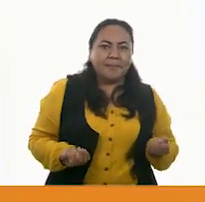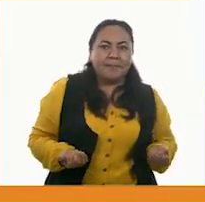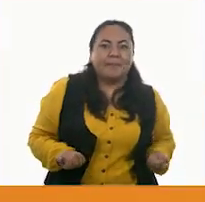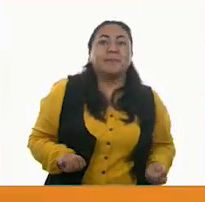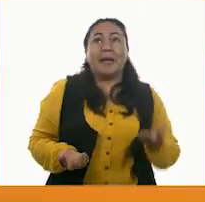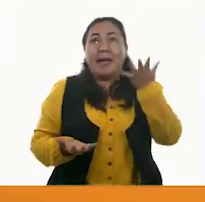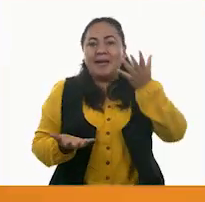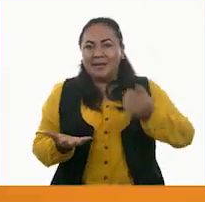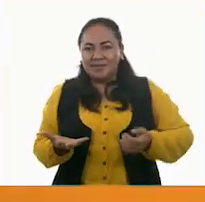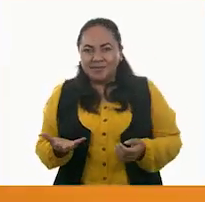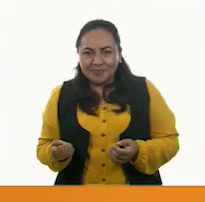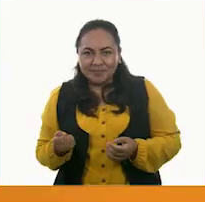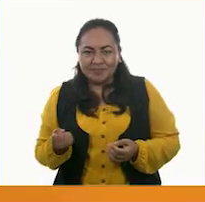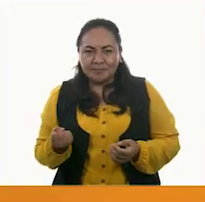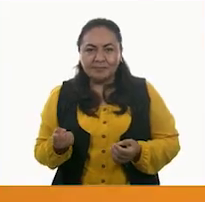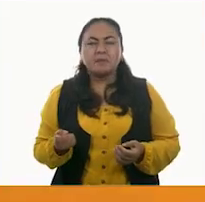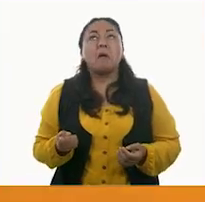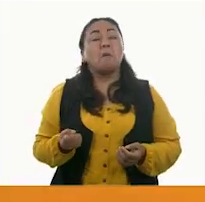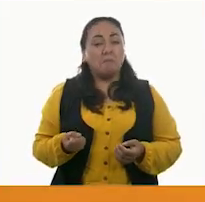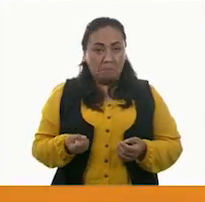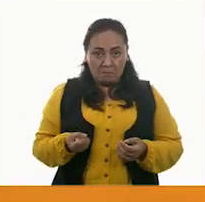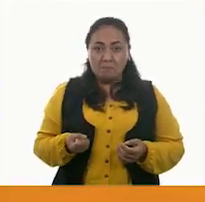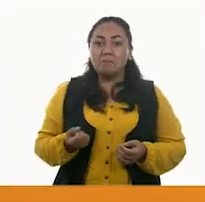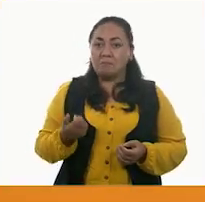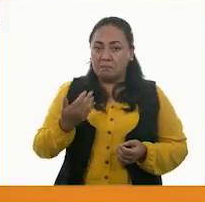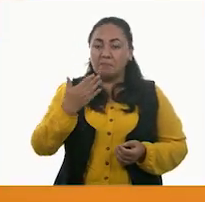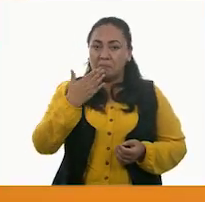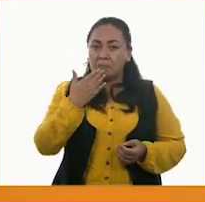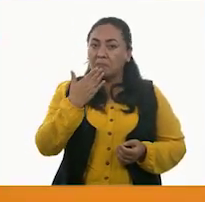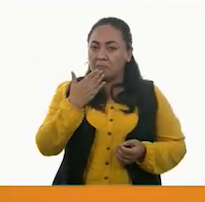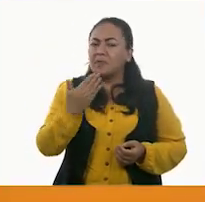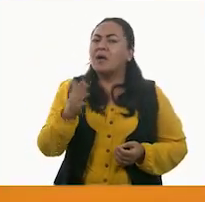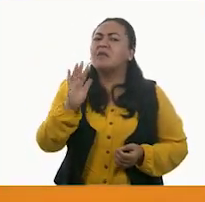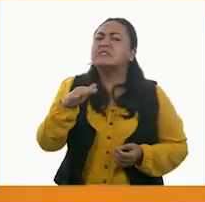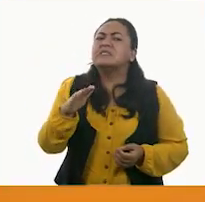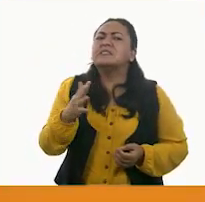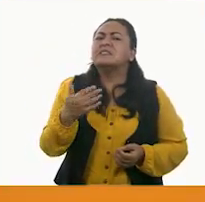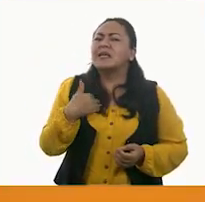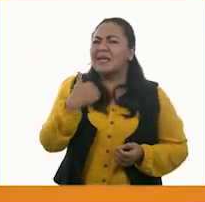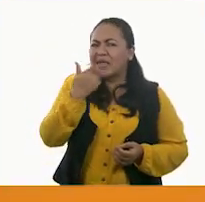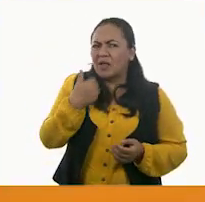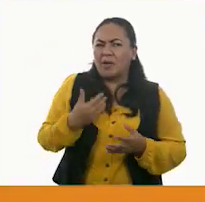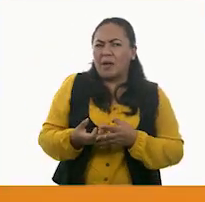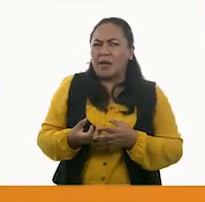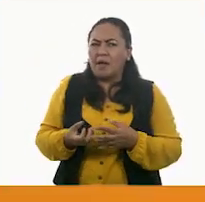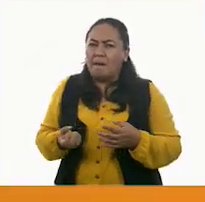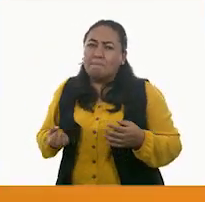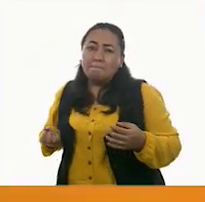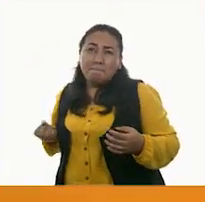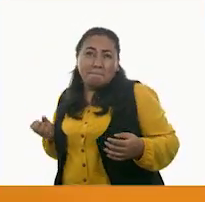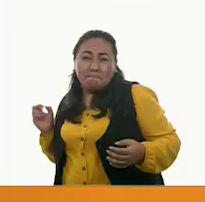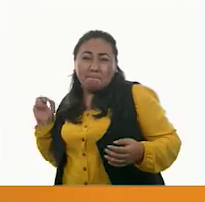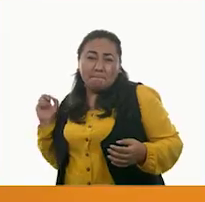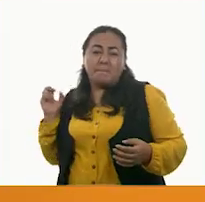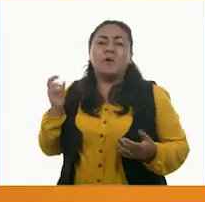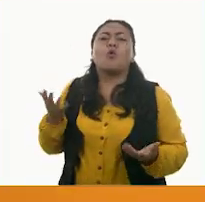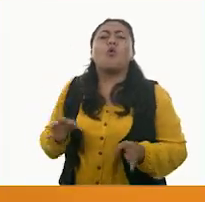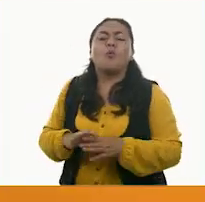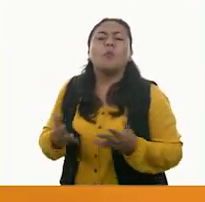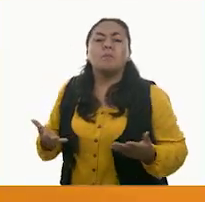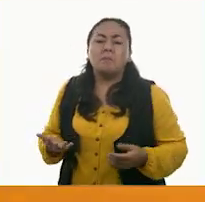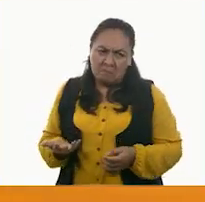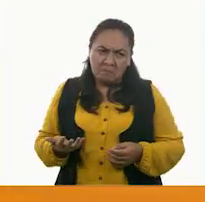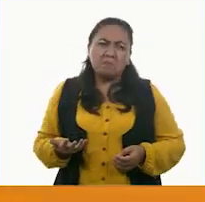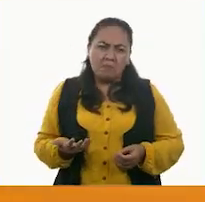Ajá. Ok, perfecto. Oye, ¿y si lo quisiera impulsar, proyectar hacia un lugar, qué tendría que hacer? ¿Golpearlo?